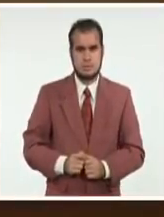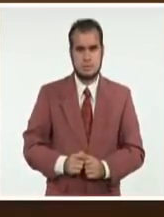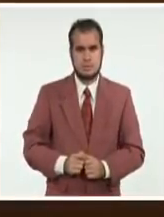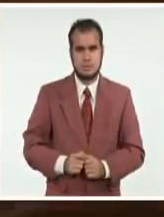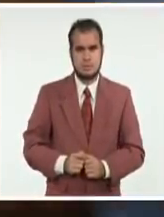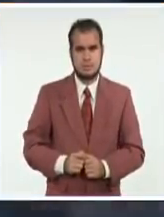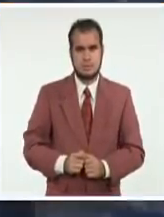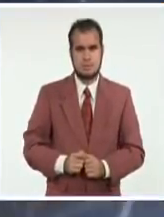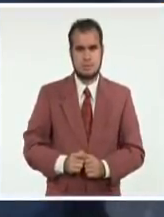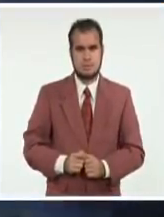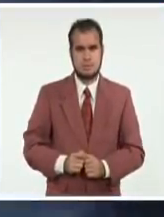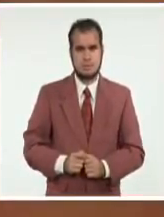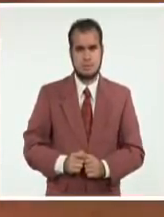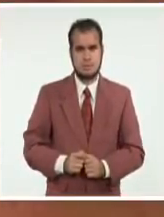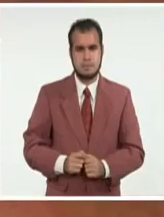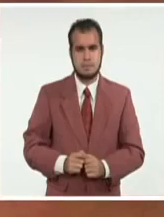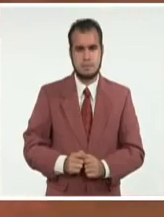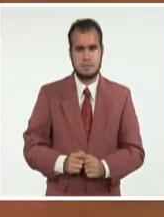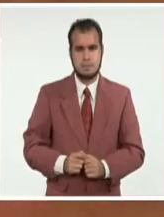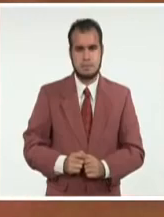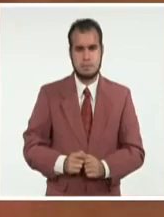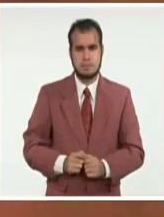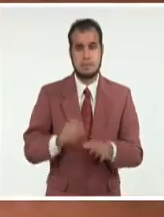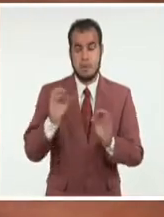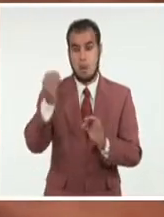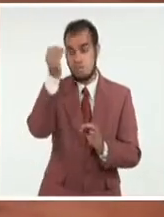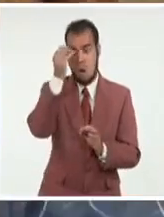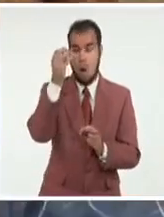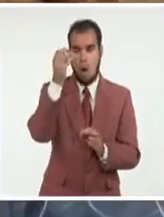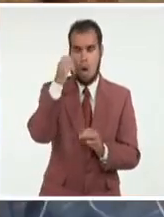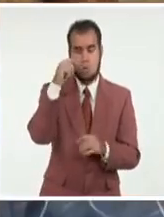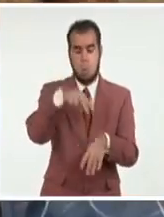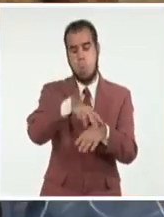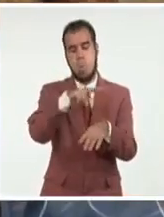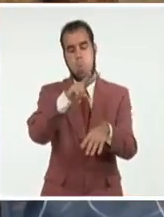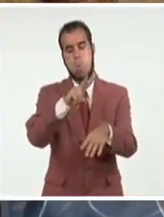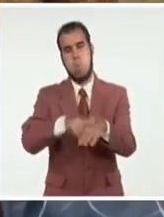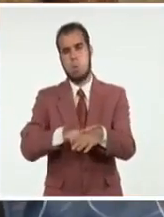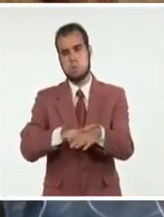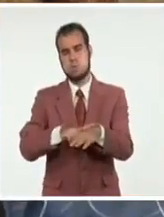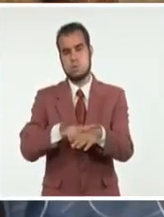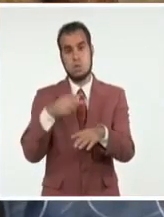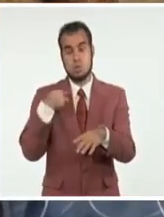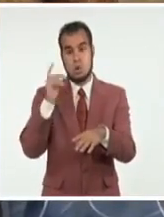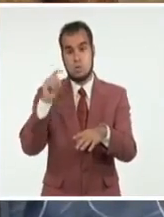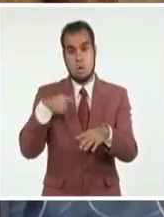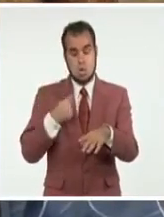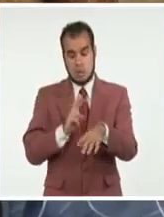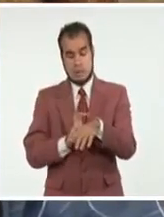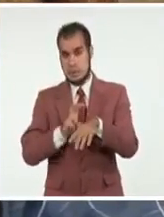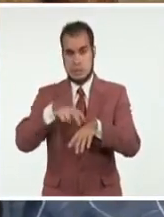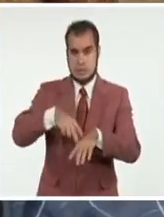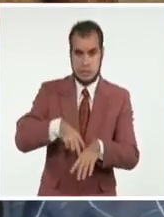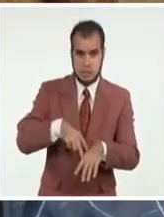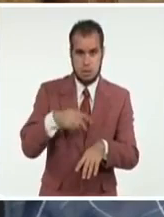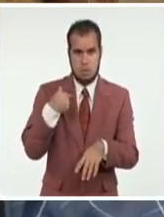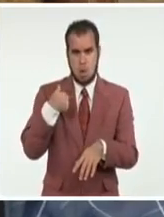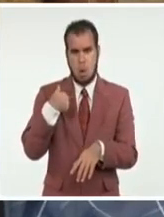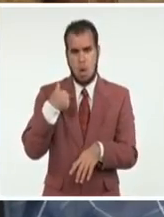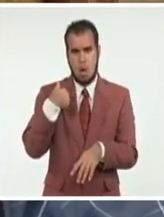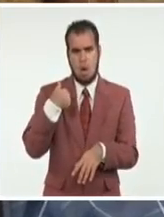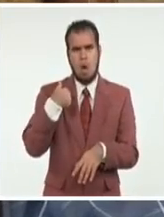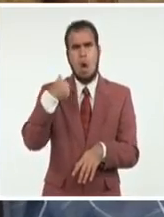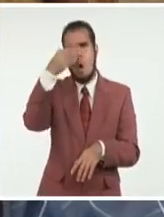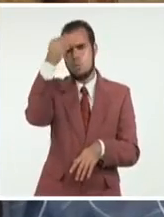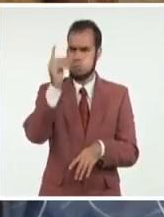por la parte del pómulo este, y caí al suelo. Y rápidamente me paré porque no perdí mucho el conocimiento, pero